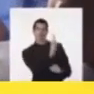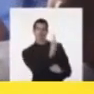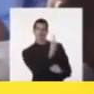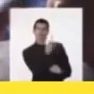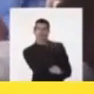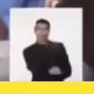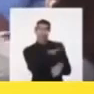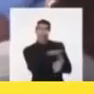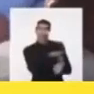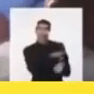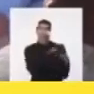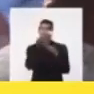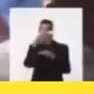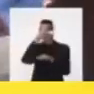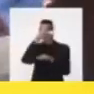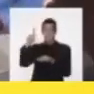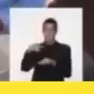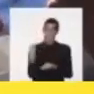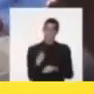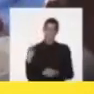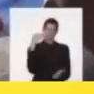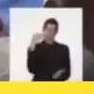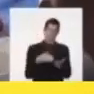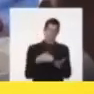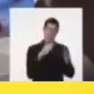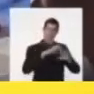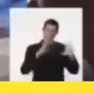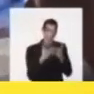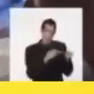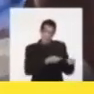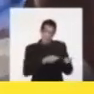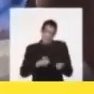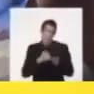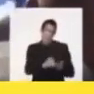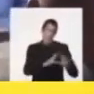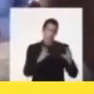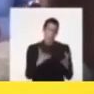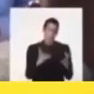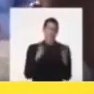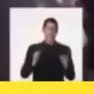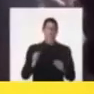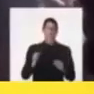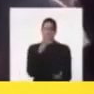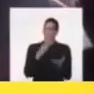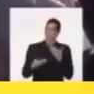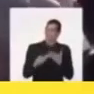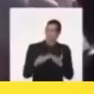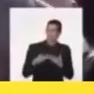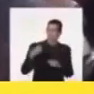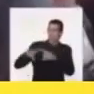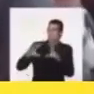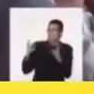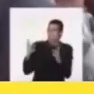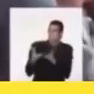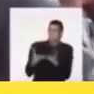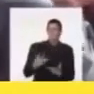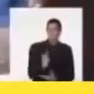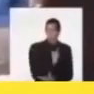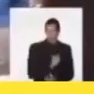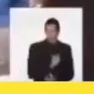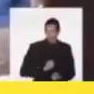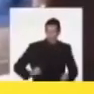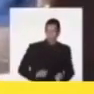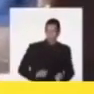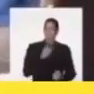corazón. Si las brigadas están hasta tarde está este pueblo aguerrido. La tienda trabaja hasta altas horas de la noche porque